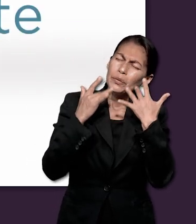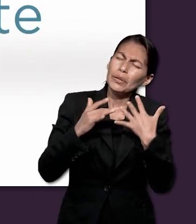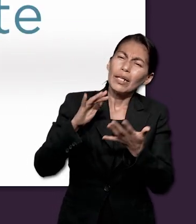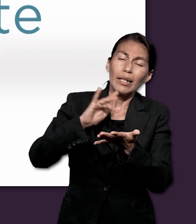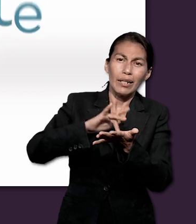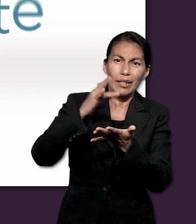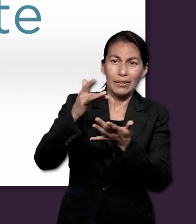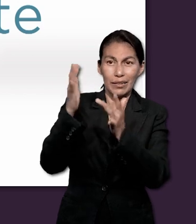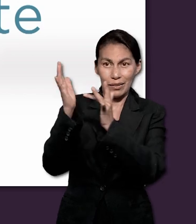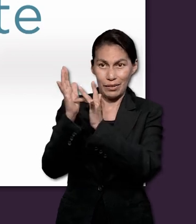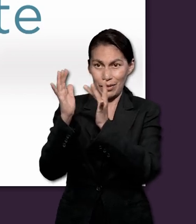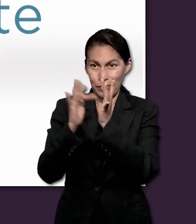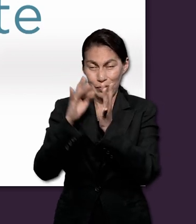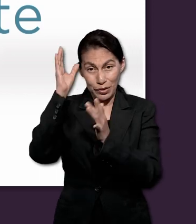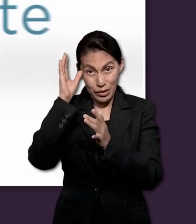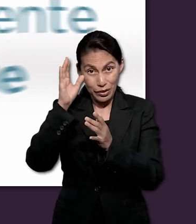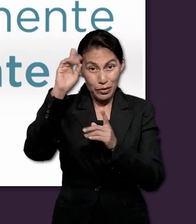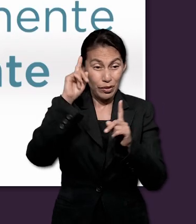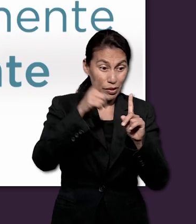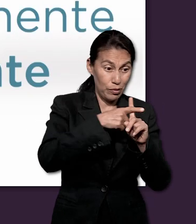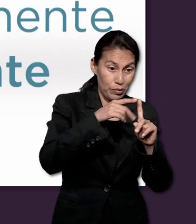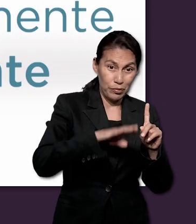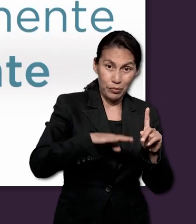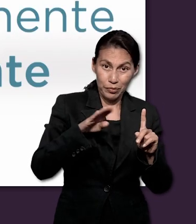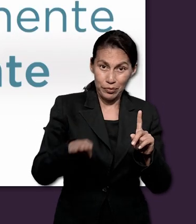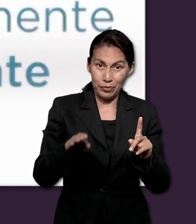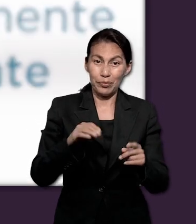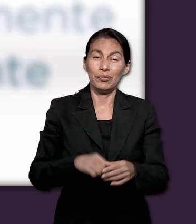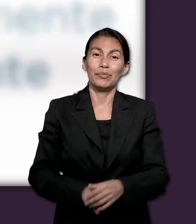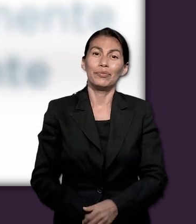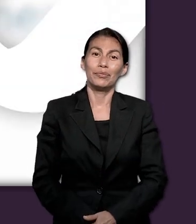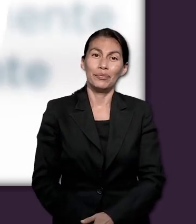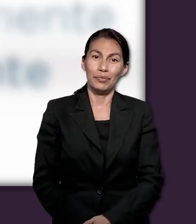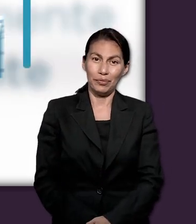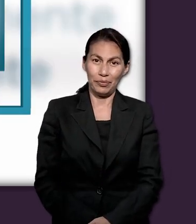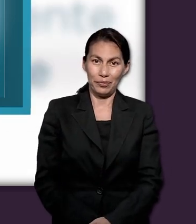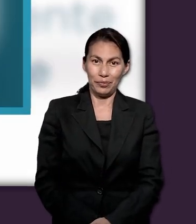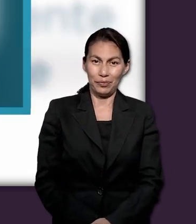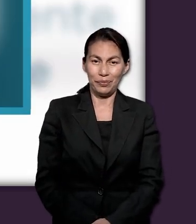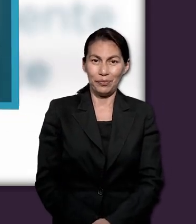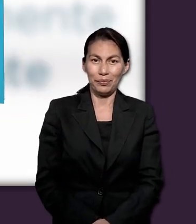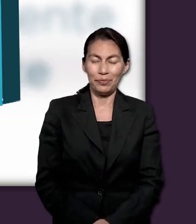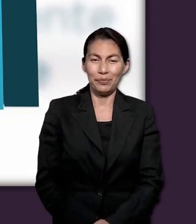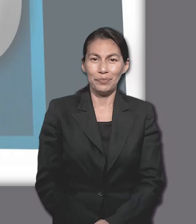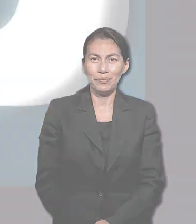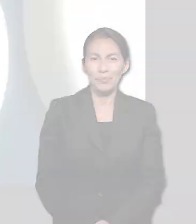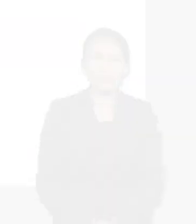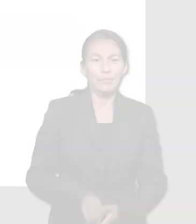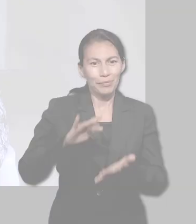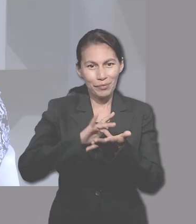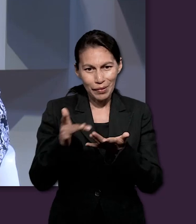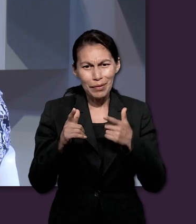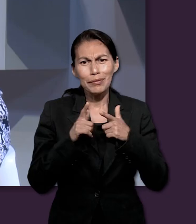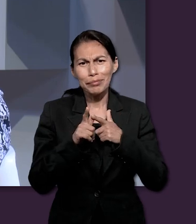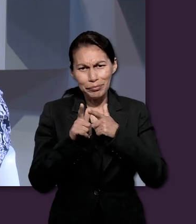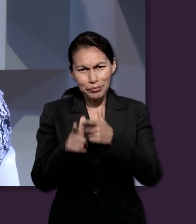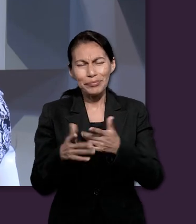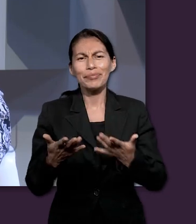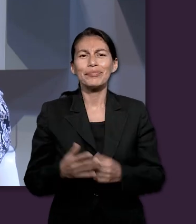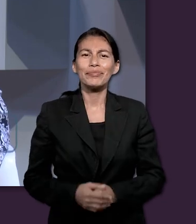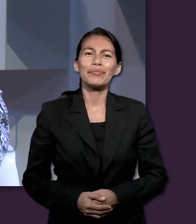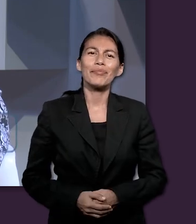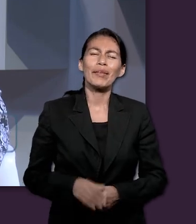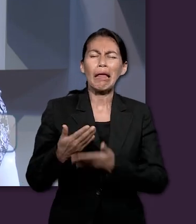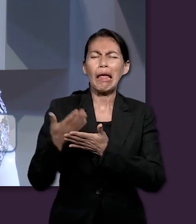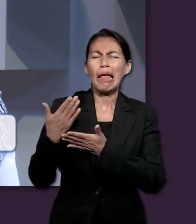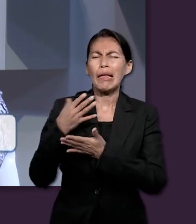única y directamente mediante Jesucristo. Muchas gracias por